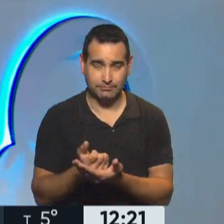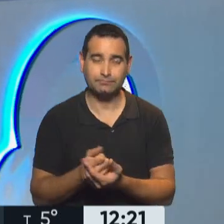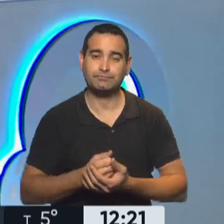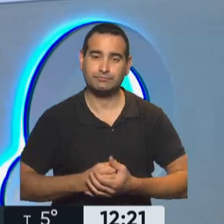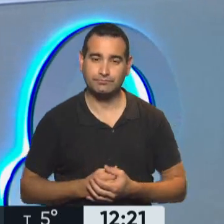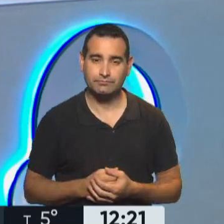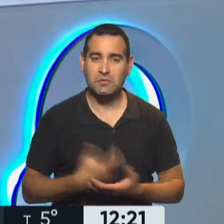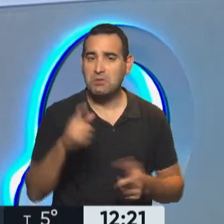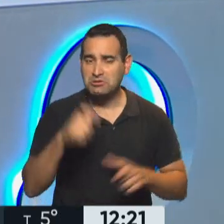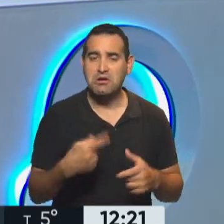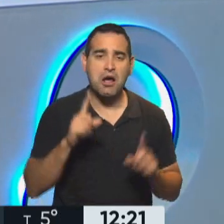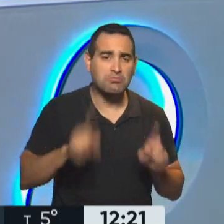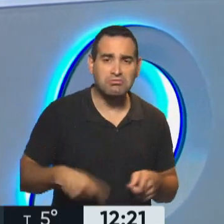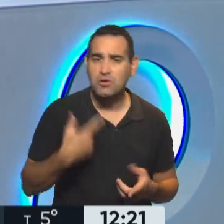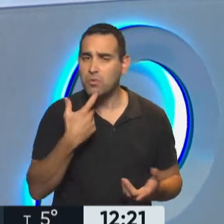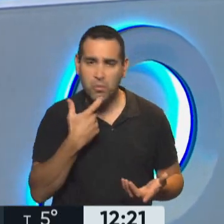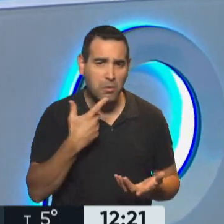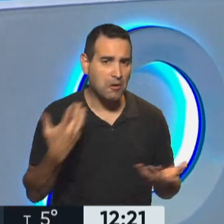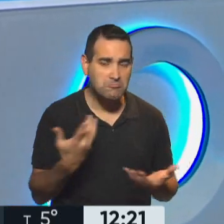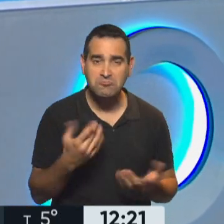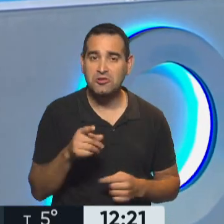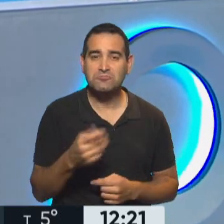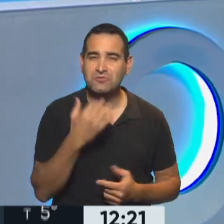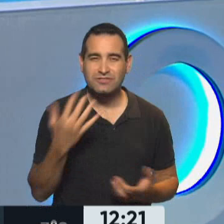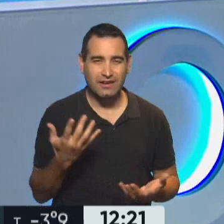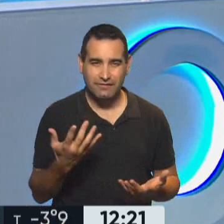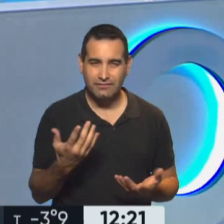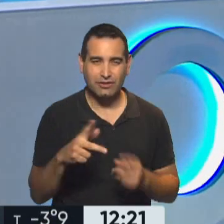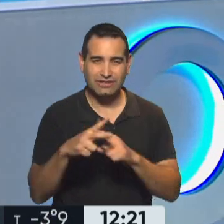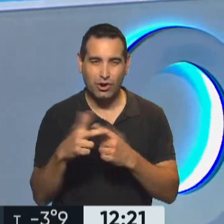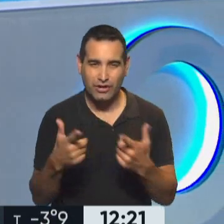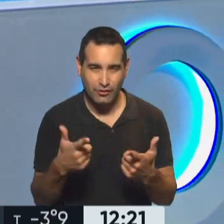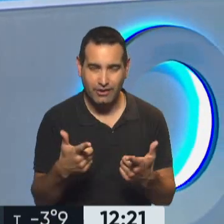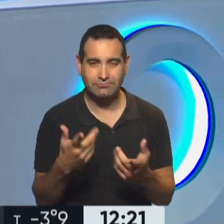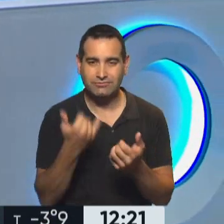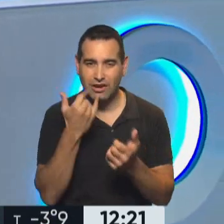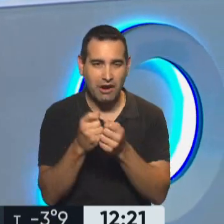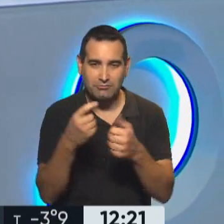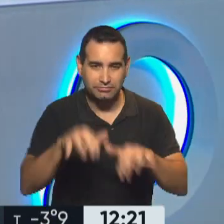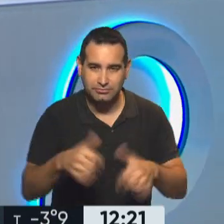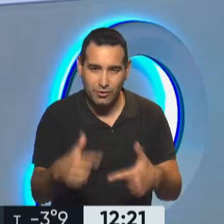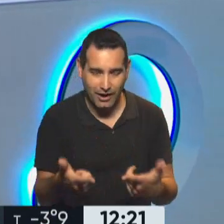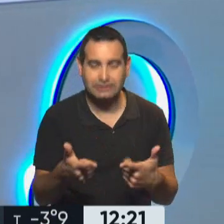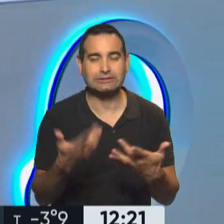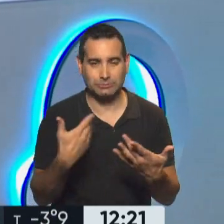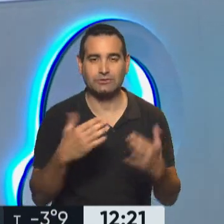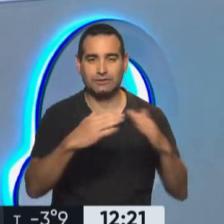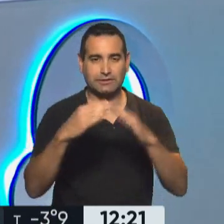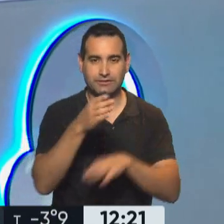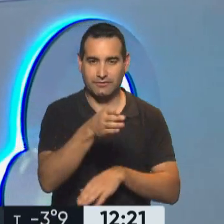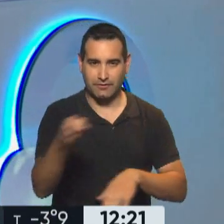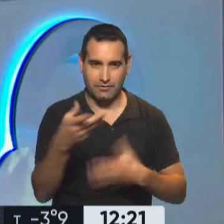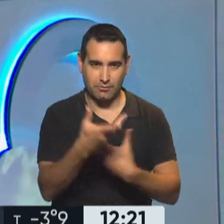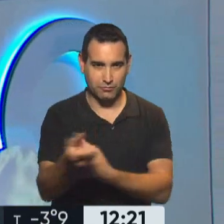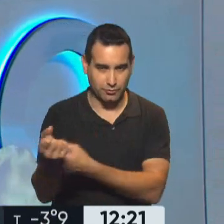PBA por desconocimiento, por dudas o porque no tienen las herramientas tecnológicas para acceder precisamente a la inscripción virtual.